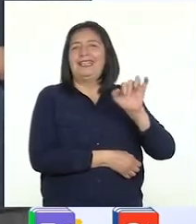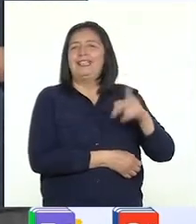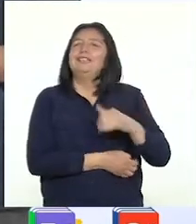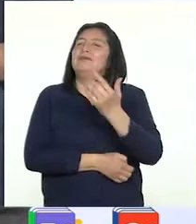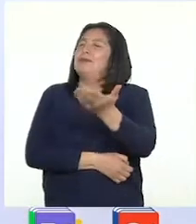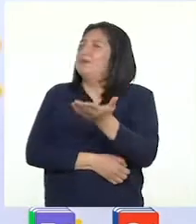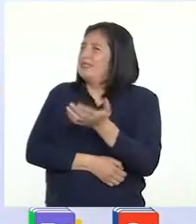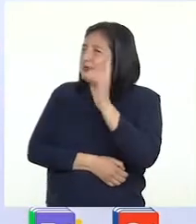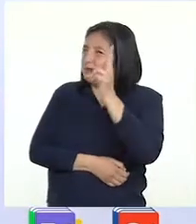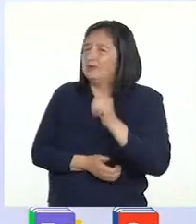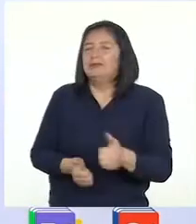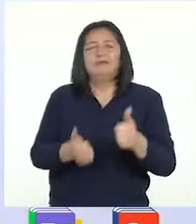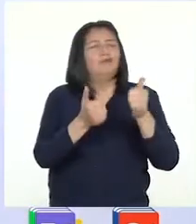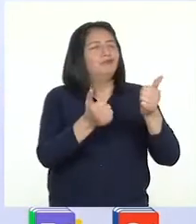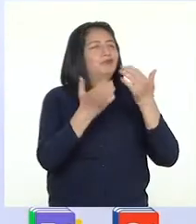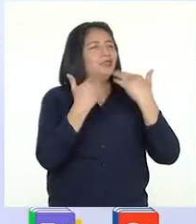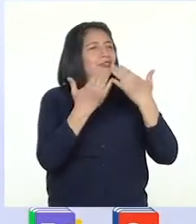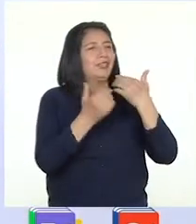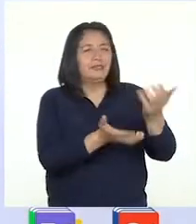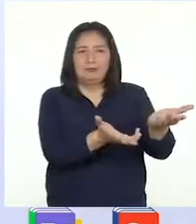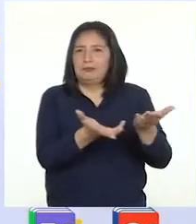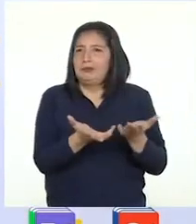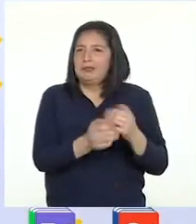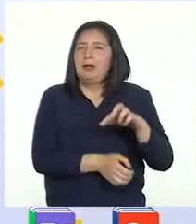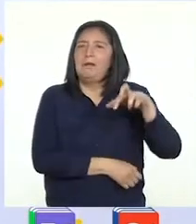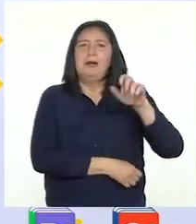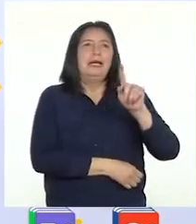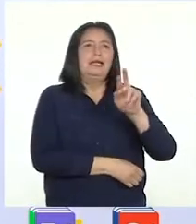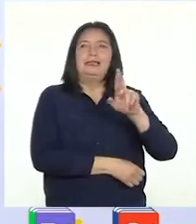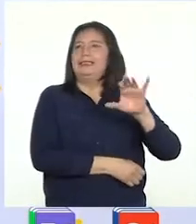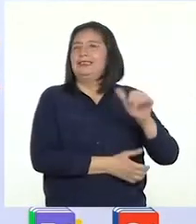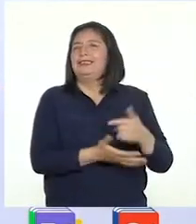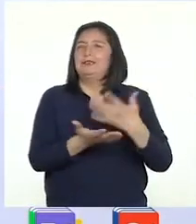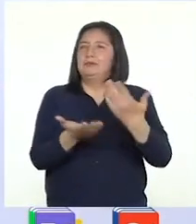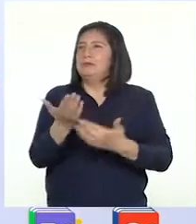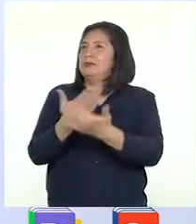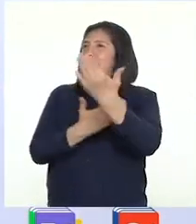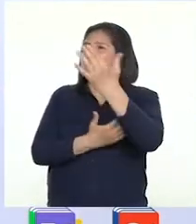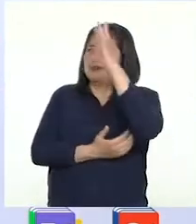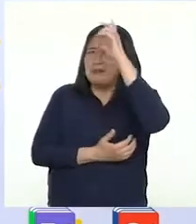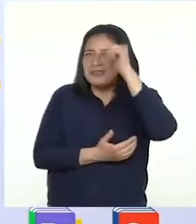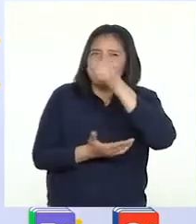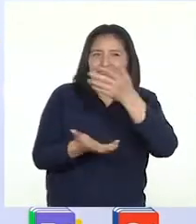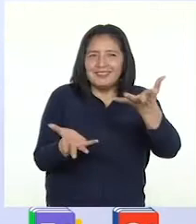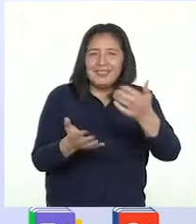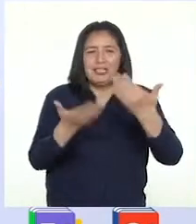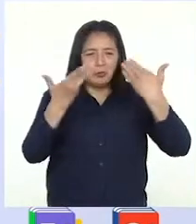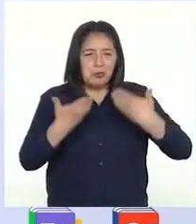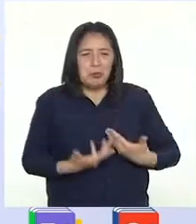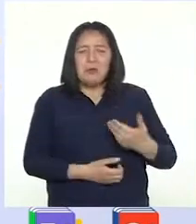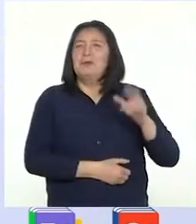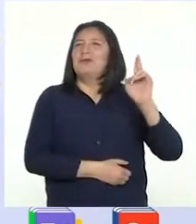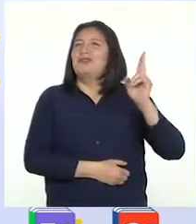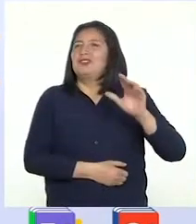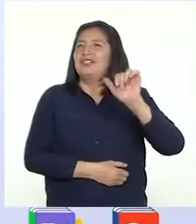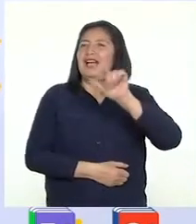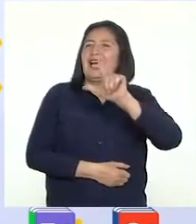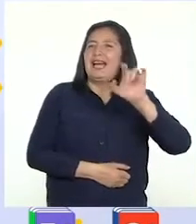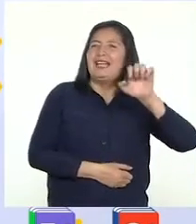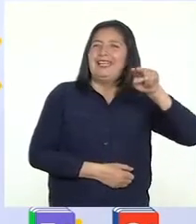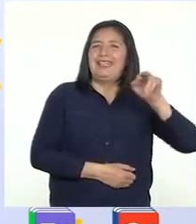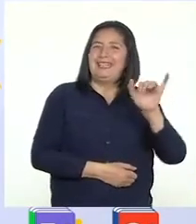¡Bienvenida, profesora! Muchas gracias por la bienvenida, Patricia. Buenos días, chicas y chicos. Soy la profesora